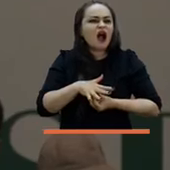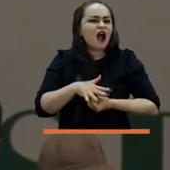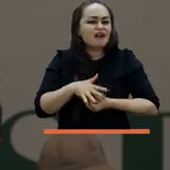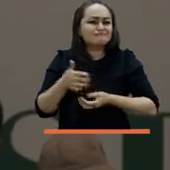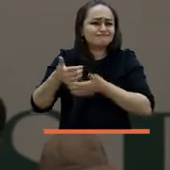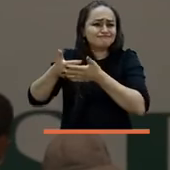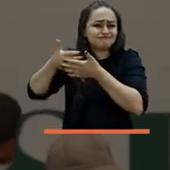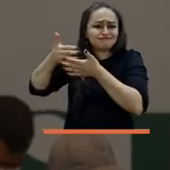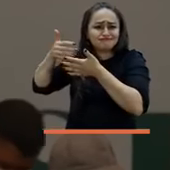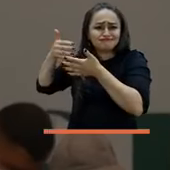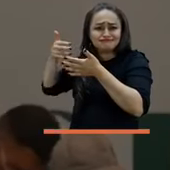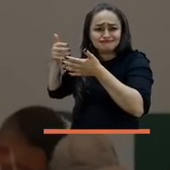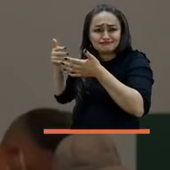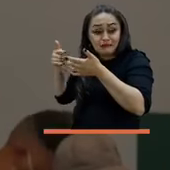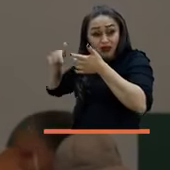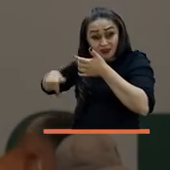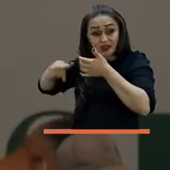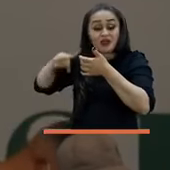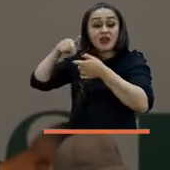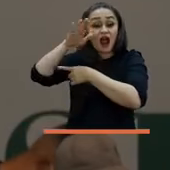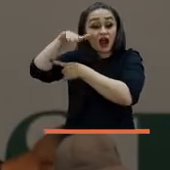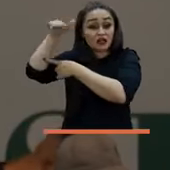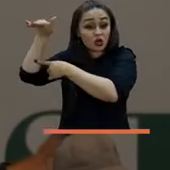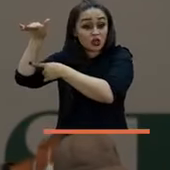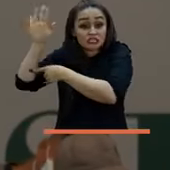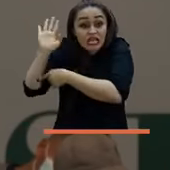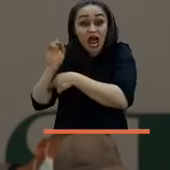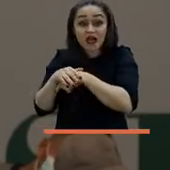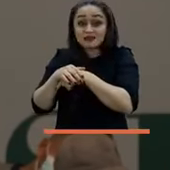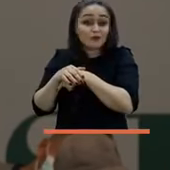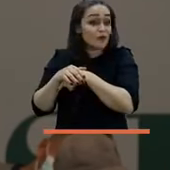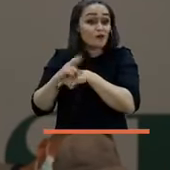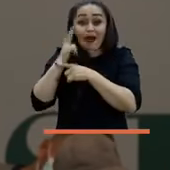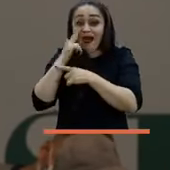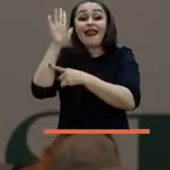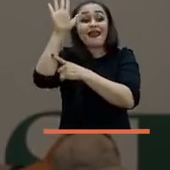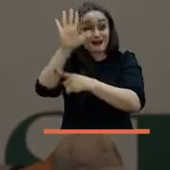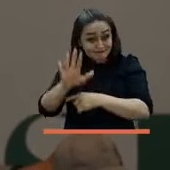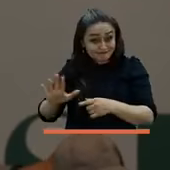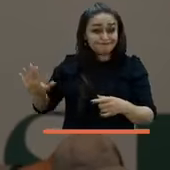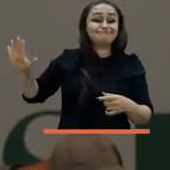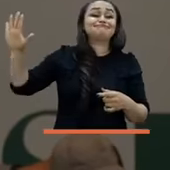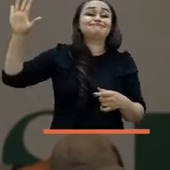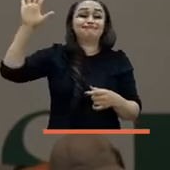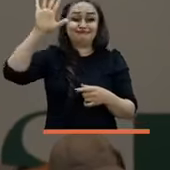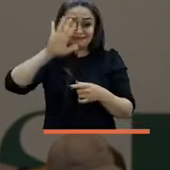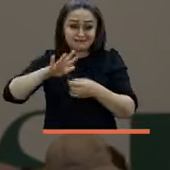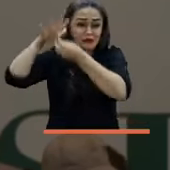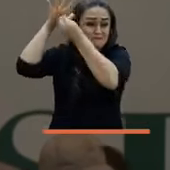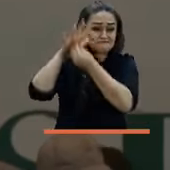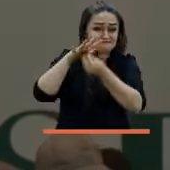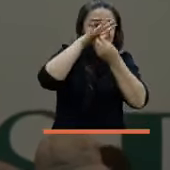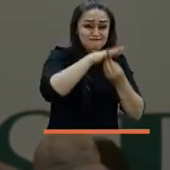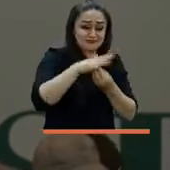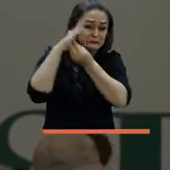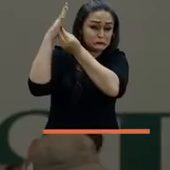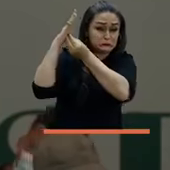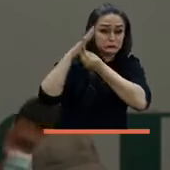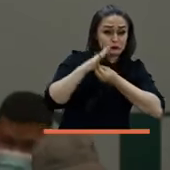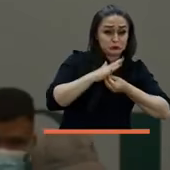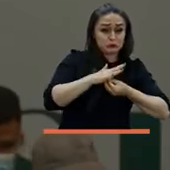en a nivel de antioquia sino a nivel nacional porque hay que reconocer que tenemos